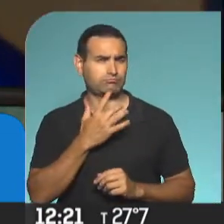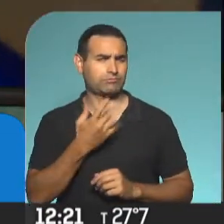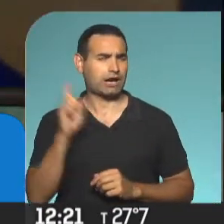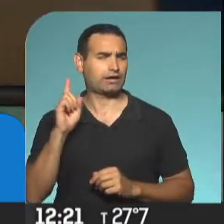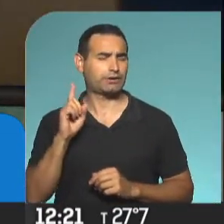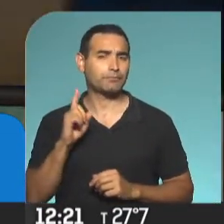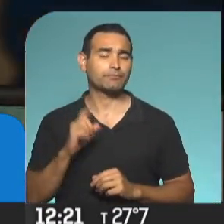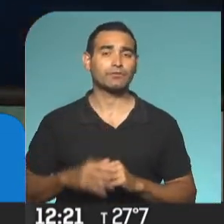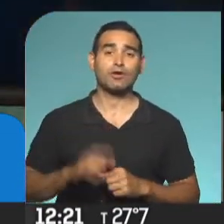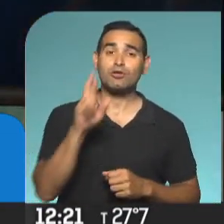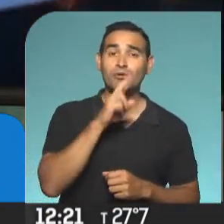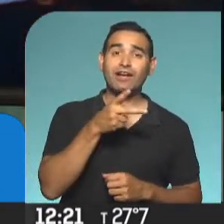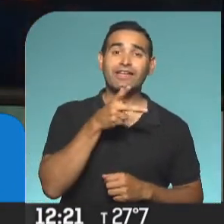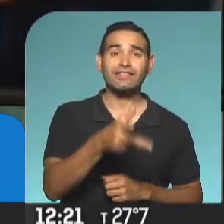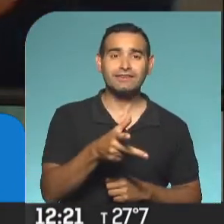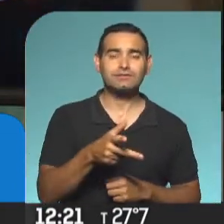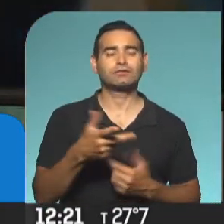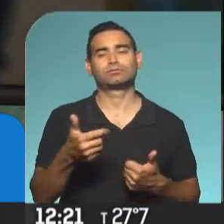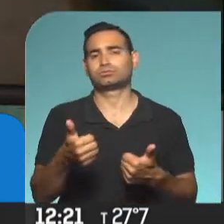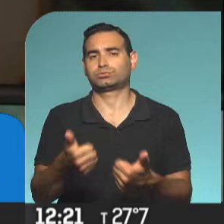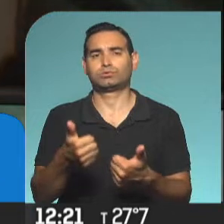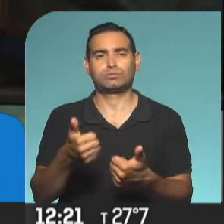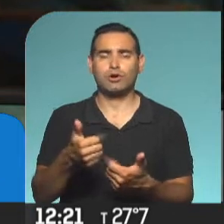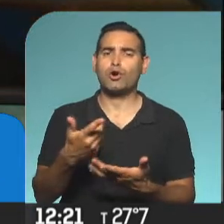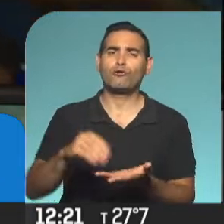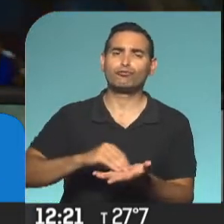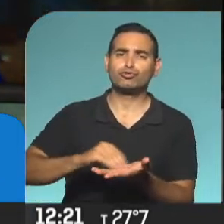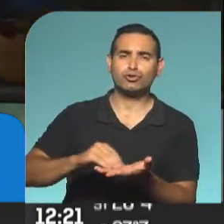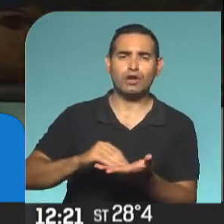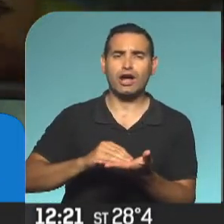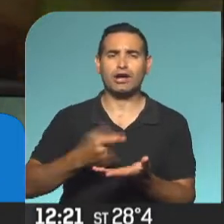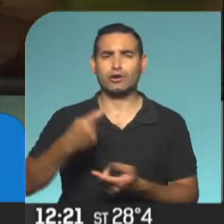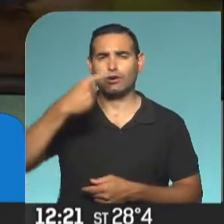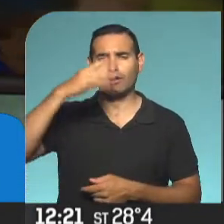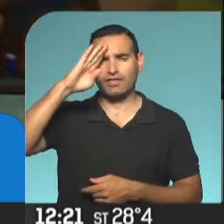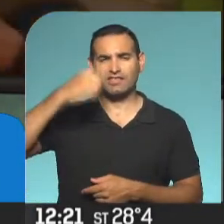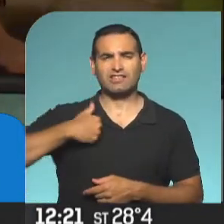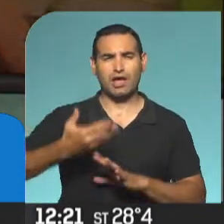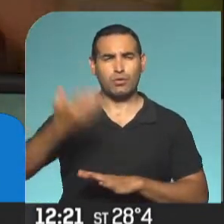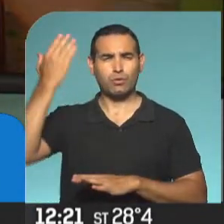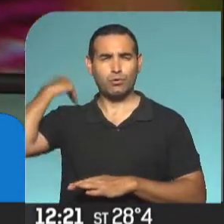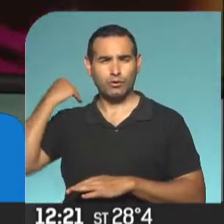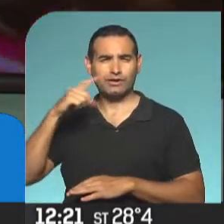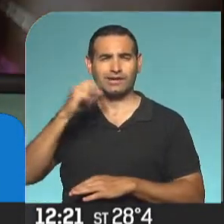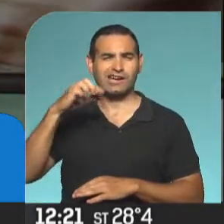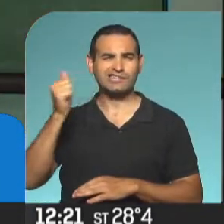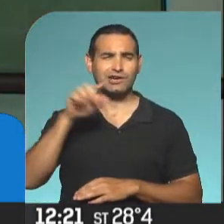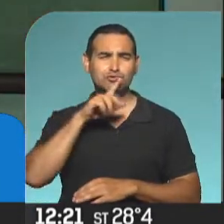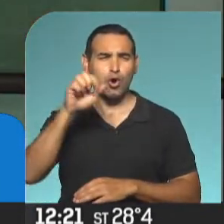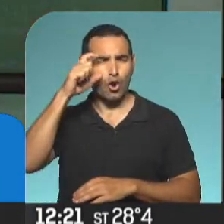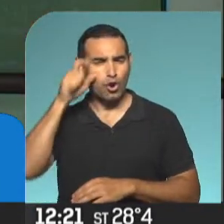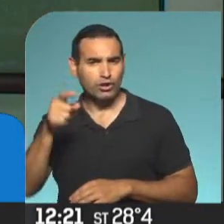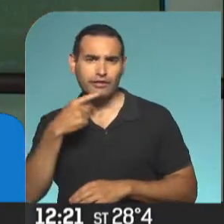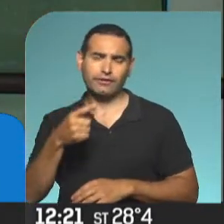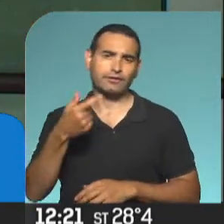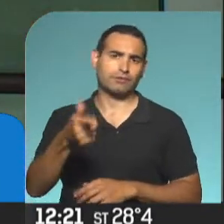Por ejemplo, destacó el papel de un funcionario de la última dictadura militar como Cacciatore,